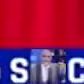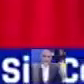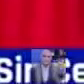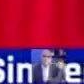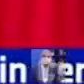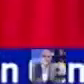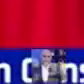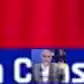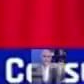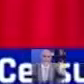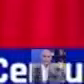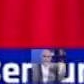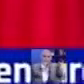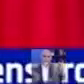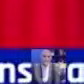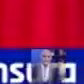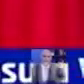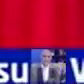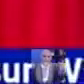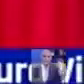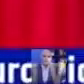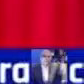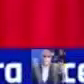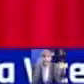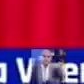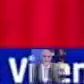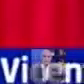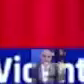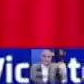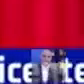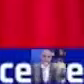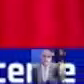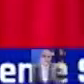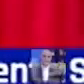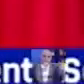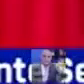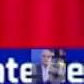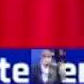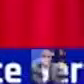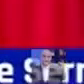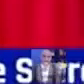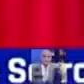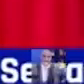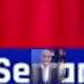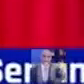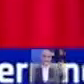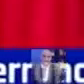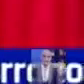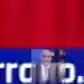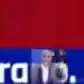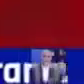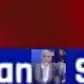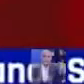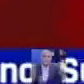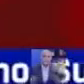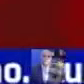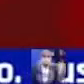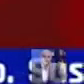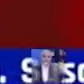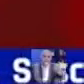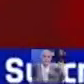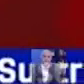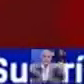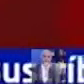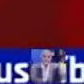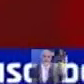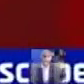el tema del litio, porque se viene a principios de año la discusión, el debate de